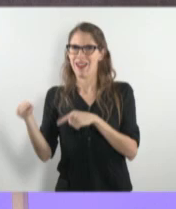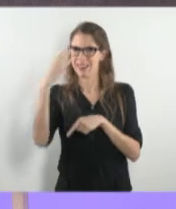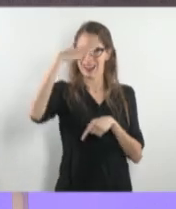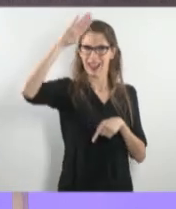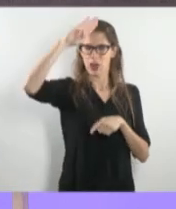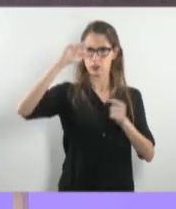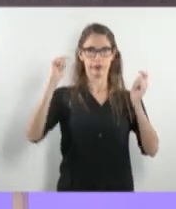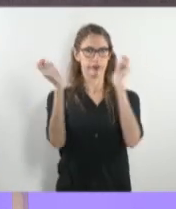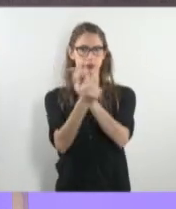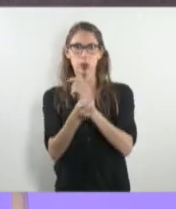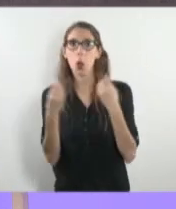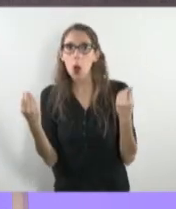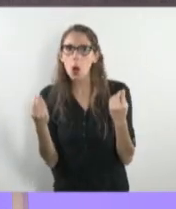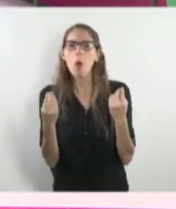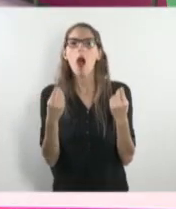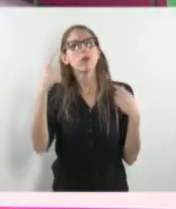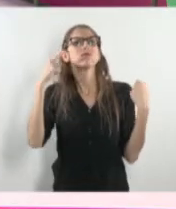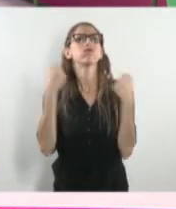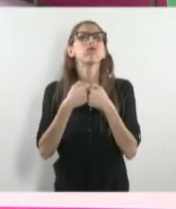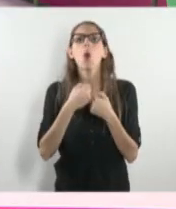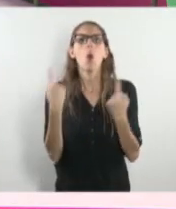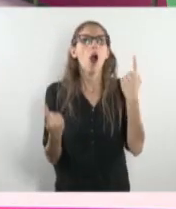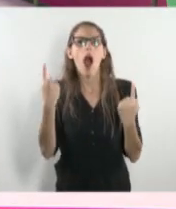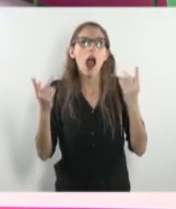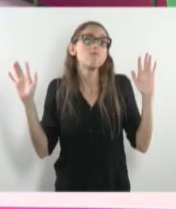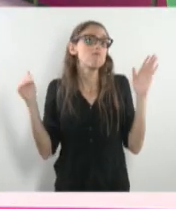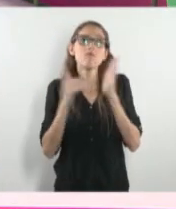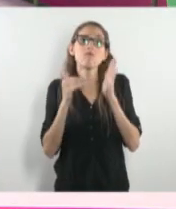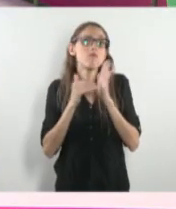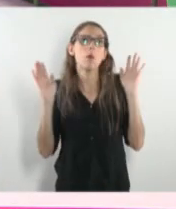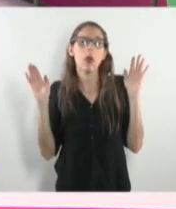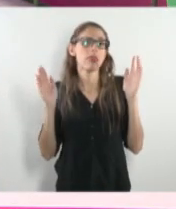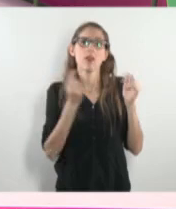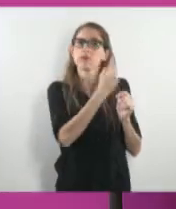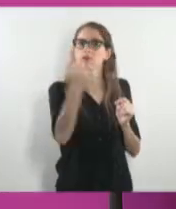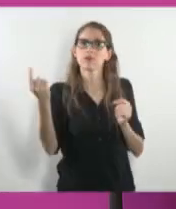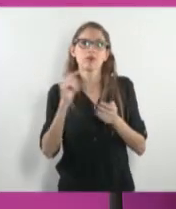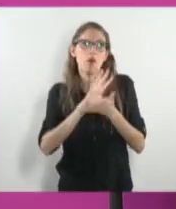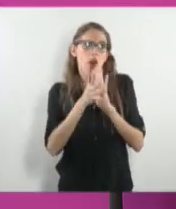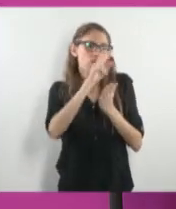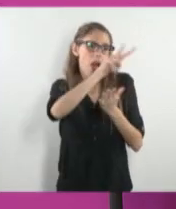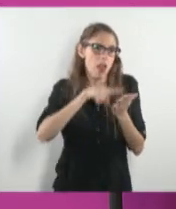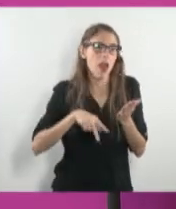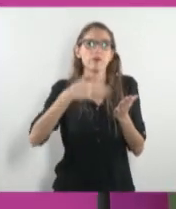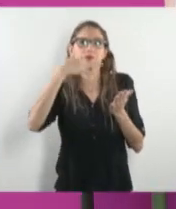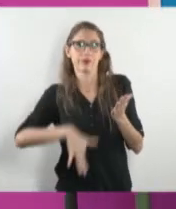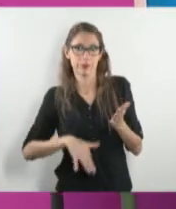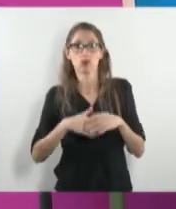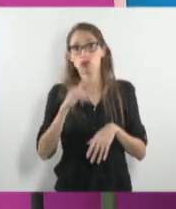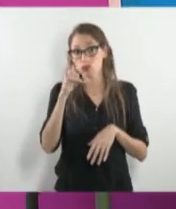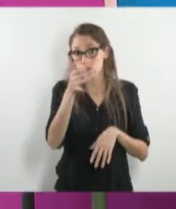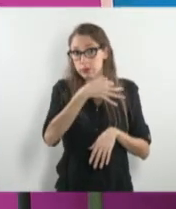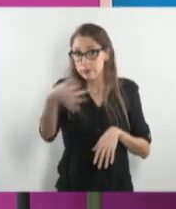ahí reivindicar más a uno que a otro, eso también depende de las lecturas que uno haga. Exactamente, por eso se plantea